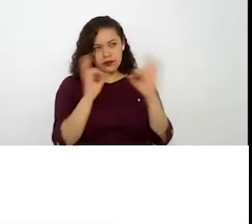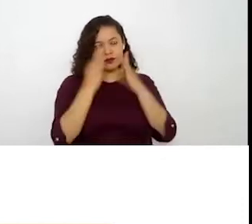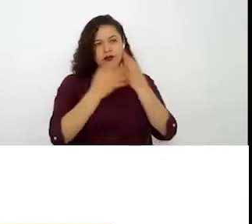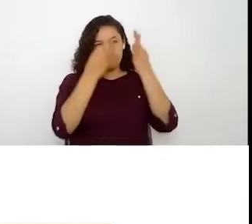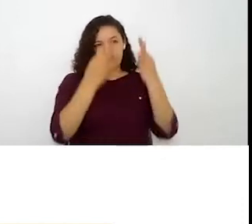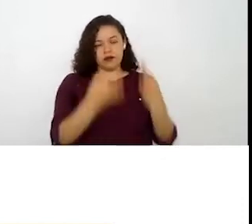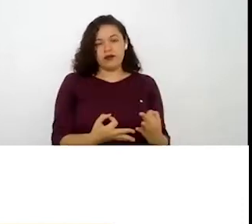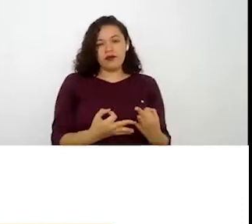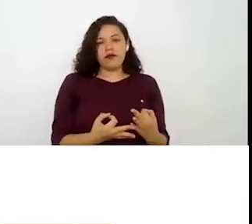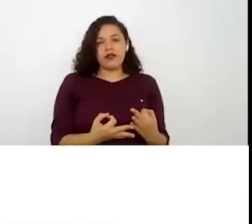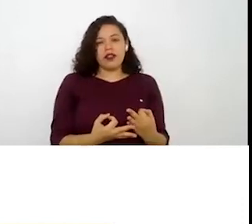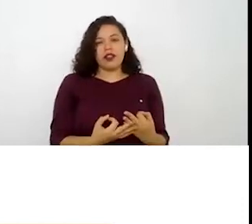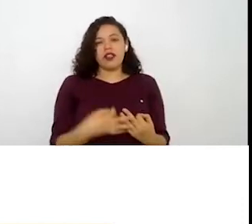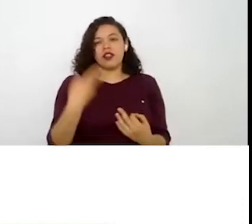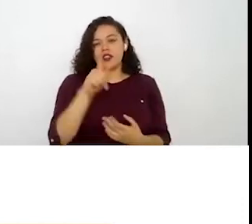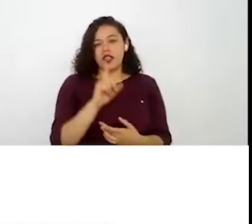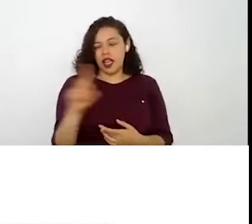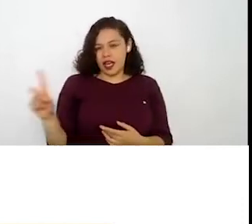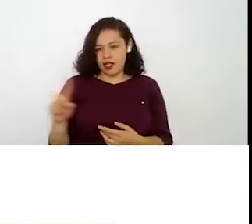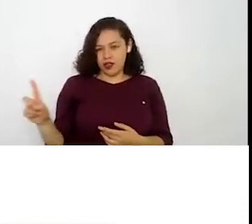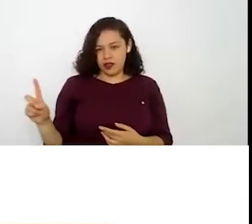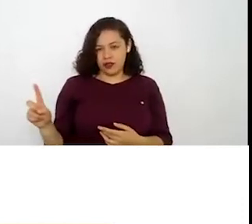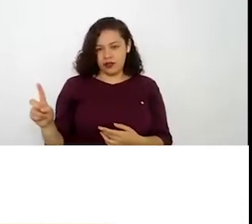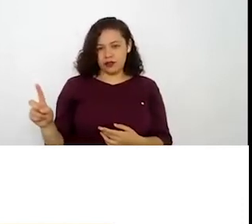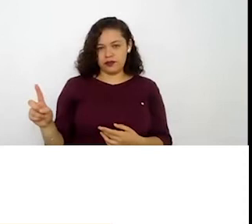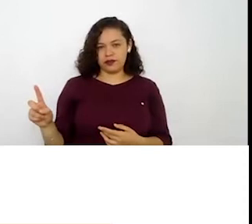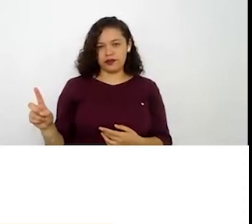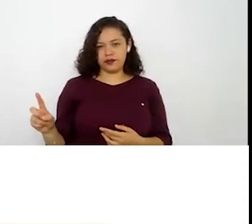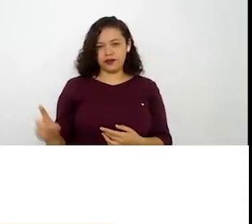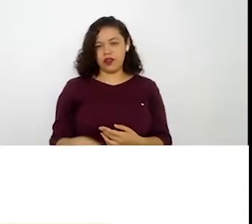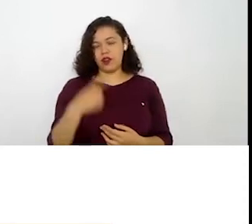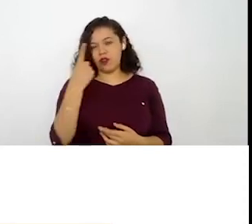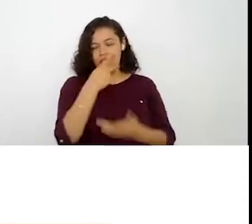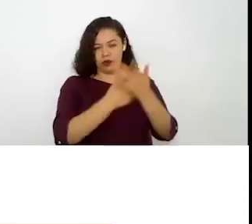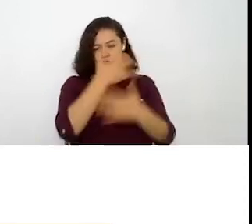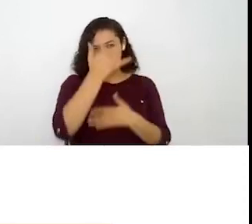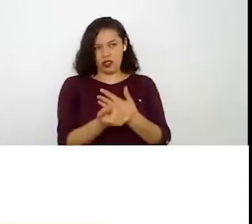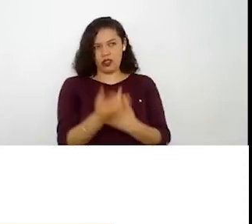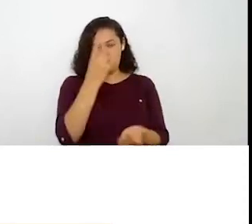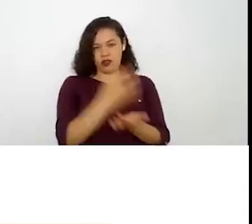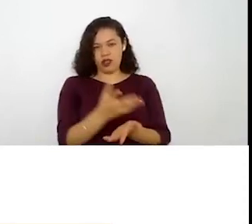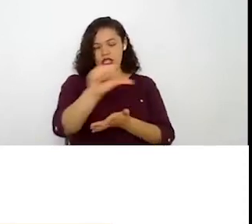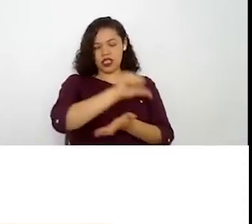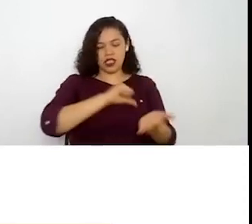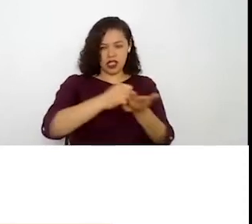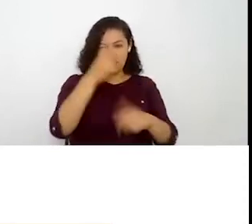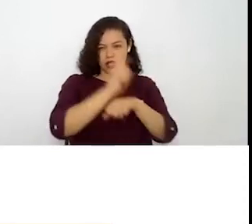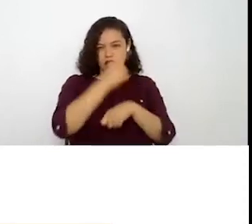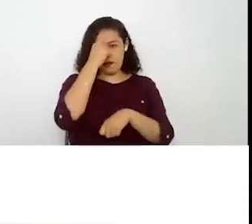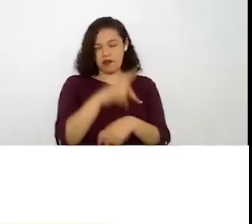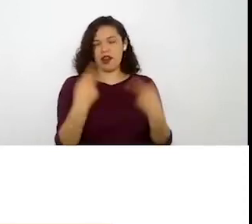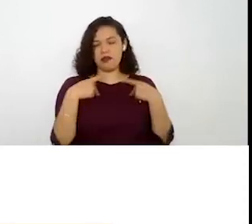como está en su lado derecho que dice es un solo proyecto le podemos llamar centro de día para